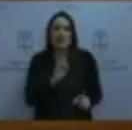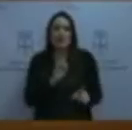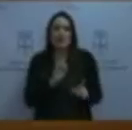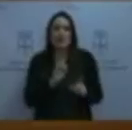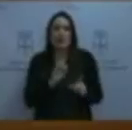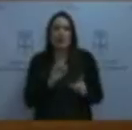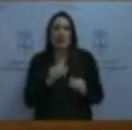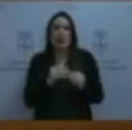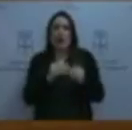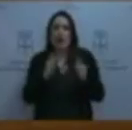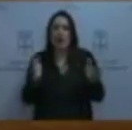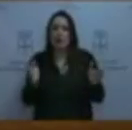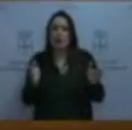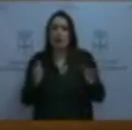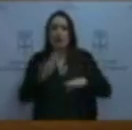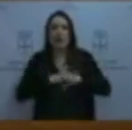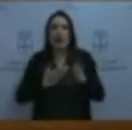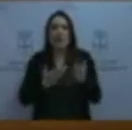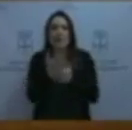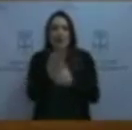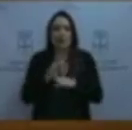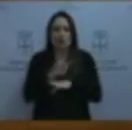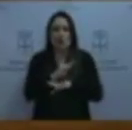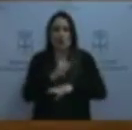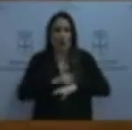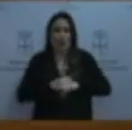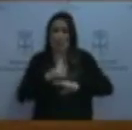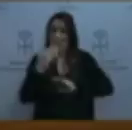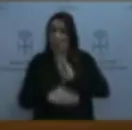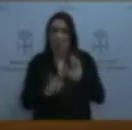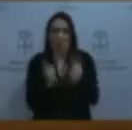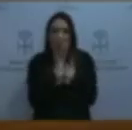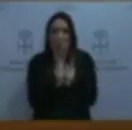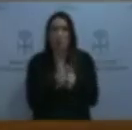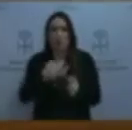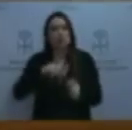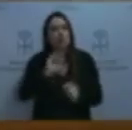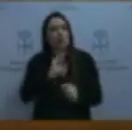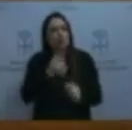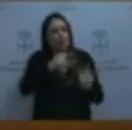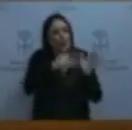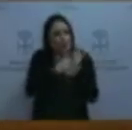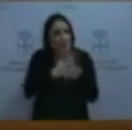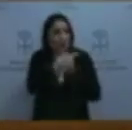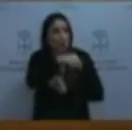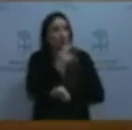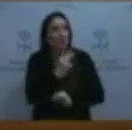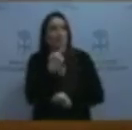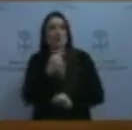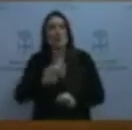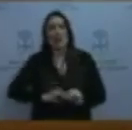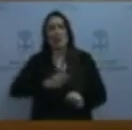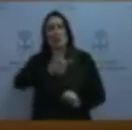ventanillas para solicitar las subvenciones. Ya lo explicamos en la interpelación y ustedes prometieron que en enero del